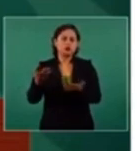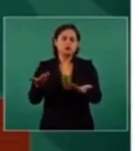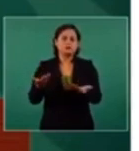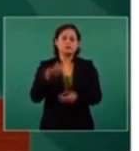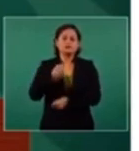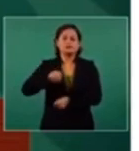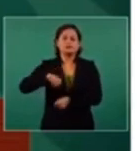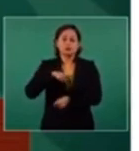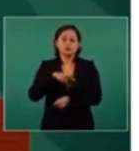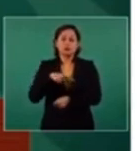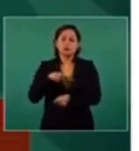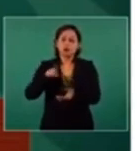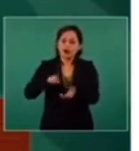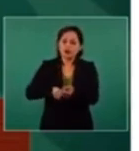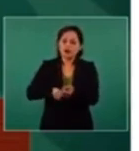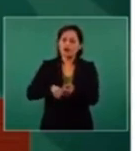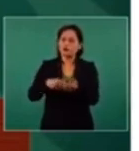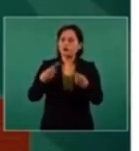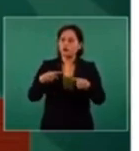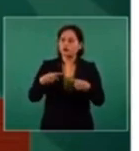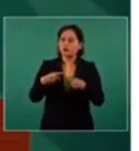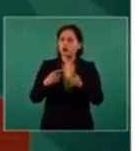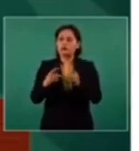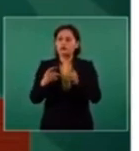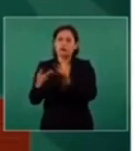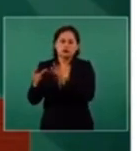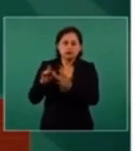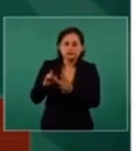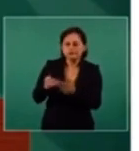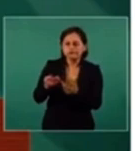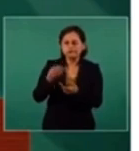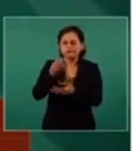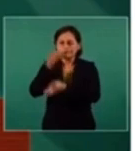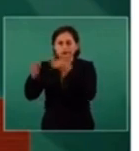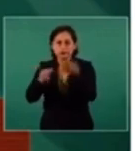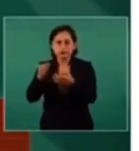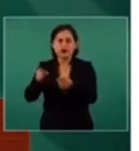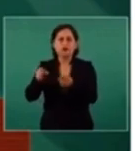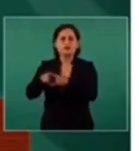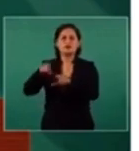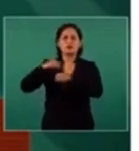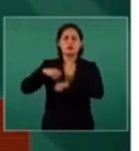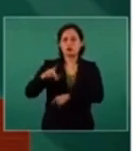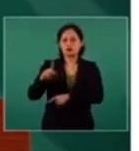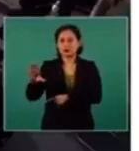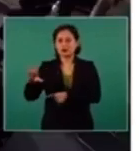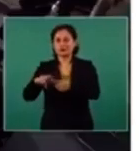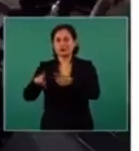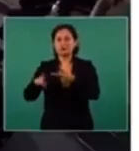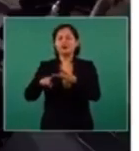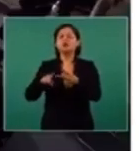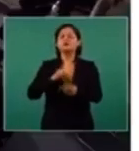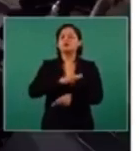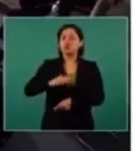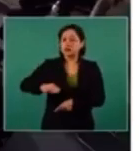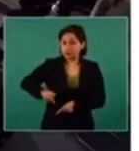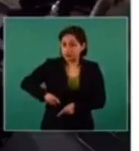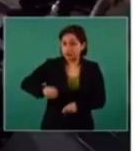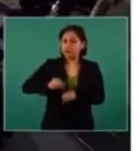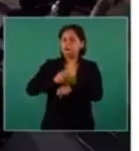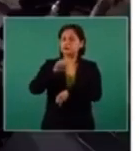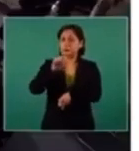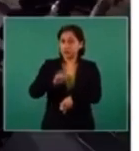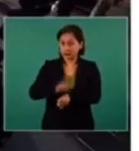entre la población lo hacemos principalmente con protección civil municipal y del estado para ir alertando y